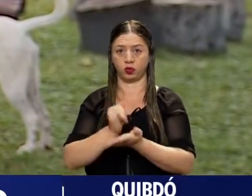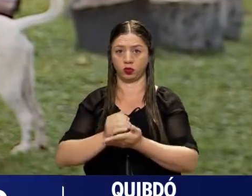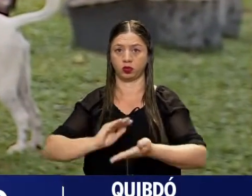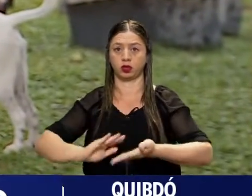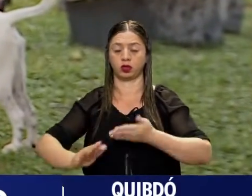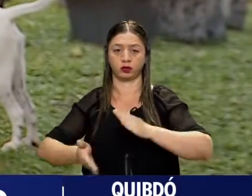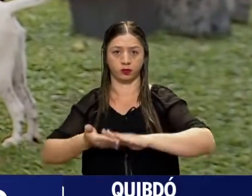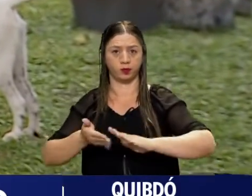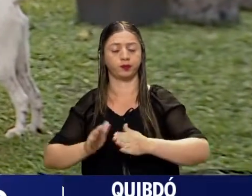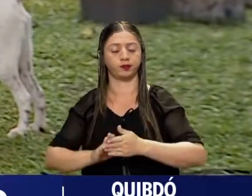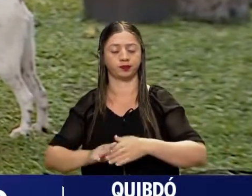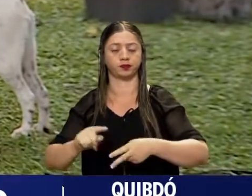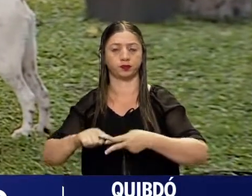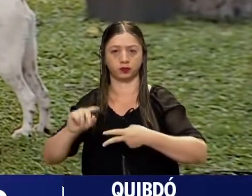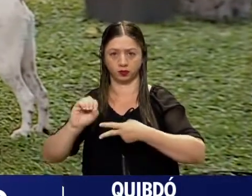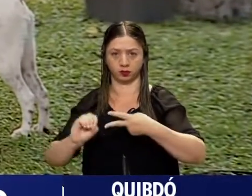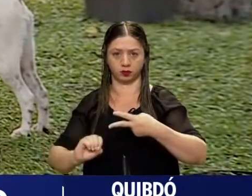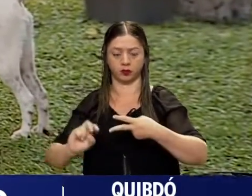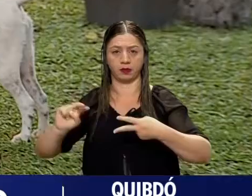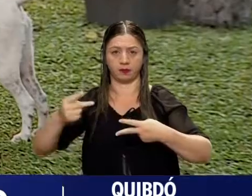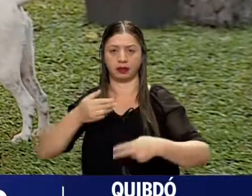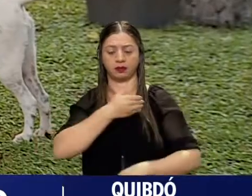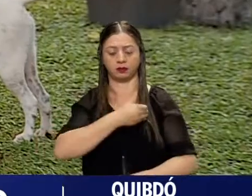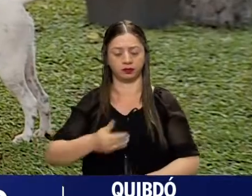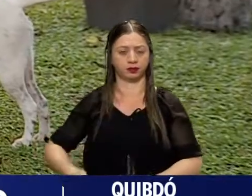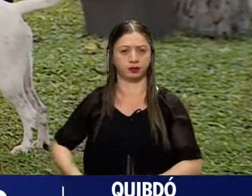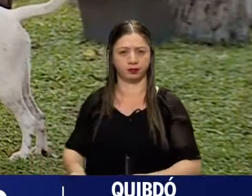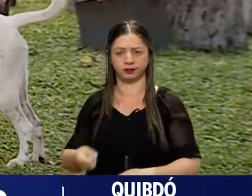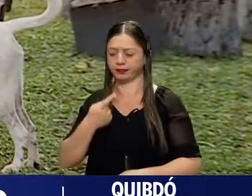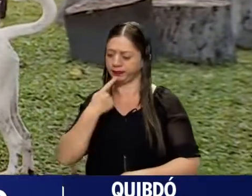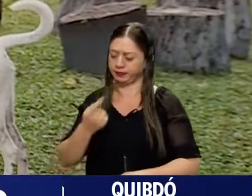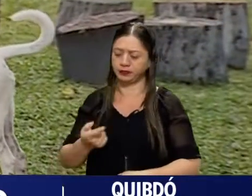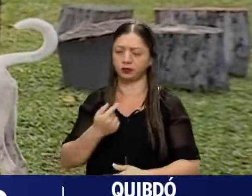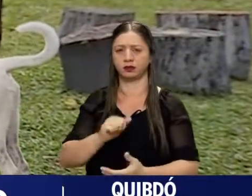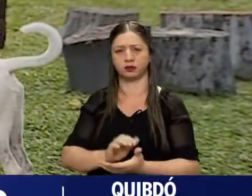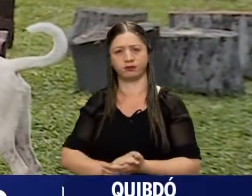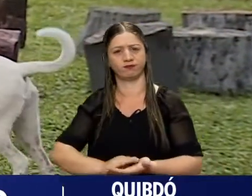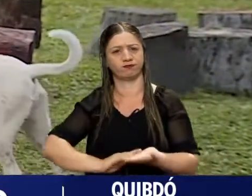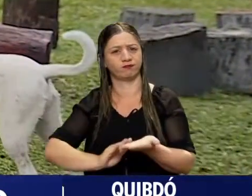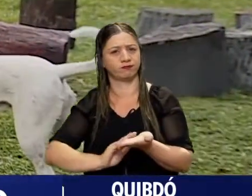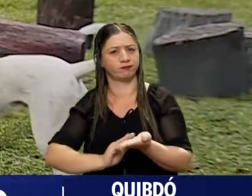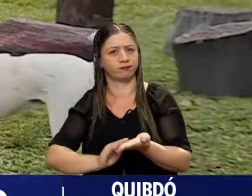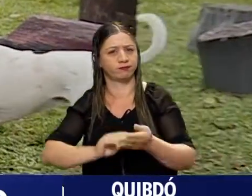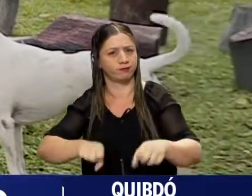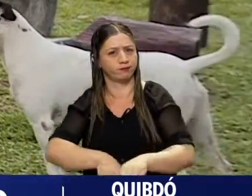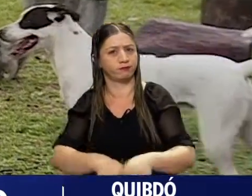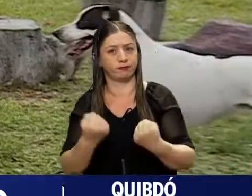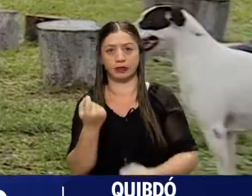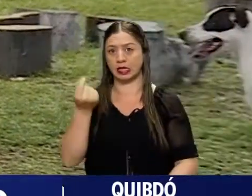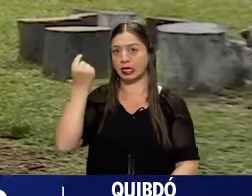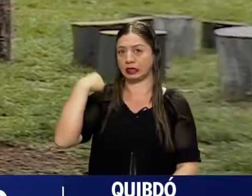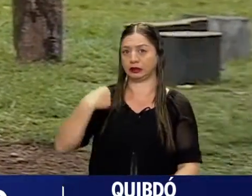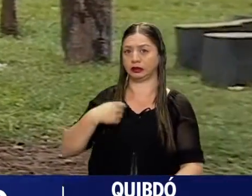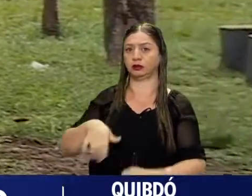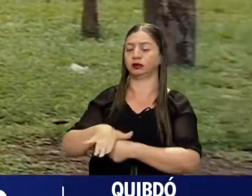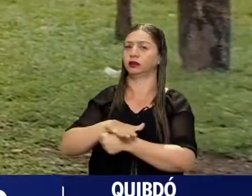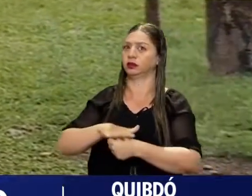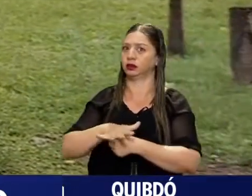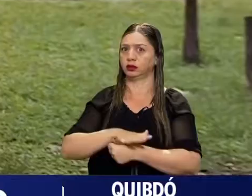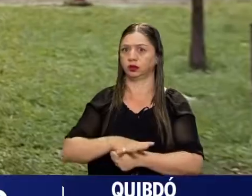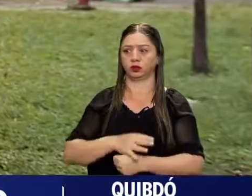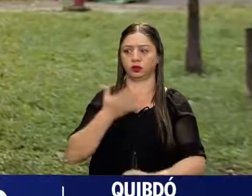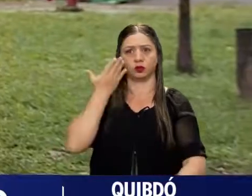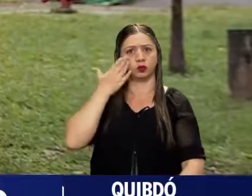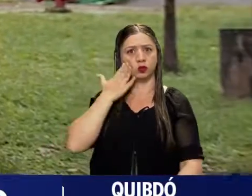luis herrera hemos estado insistiendo fuertemente para que nos solucionen algunos daños ayer tuvimos un caso que nos dio